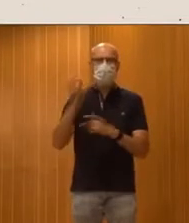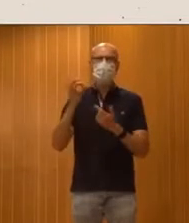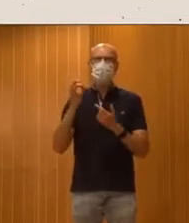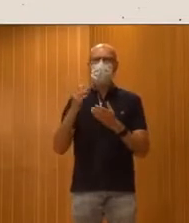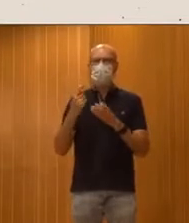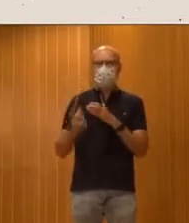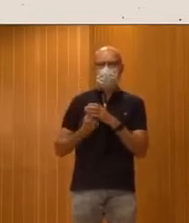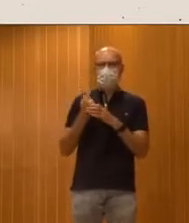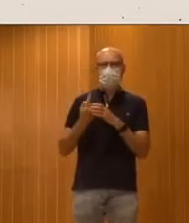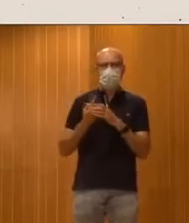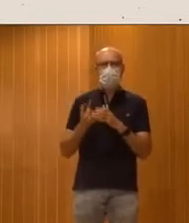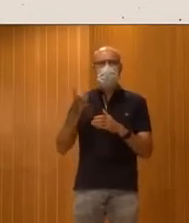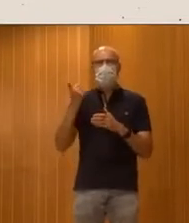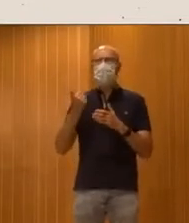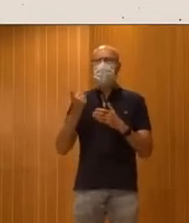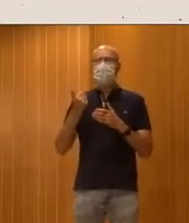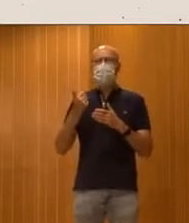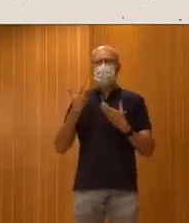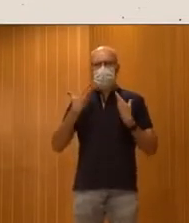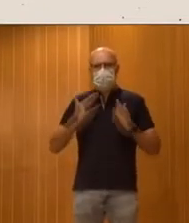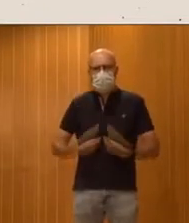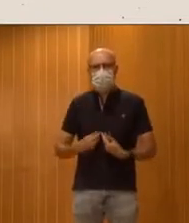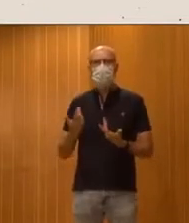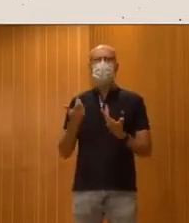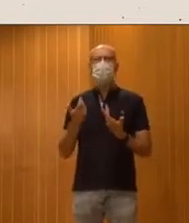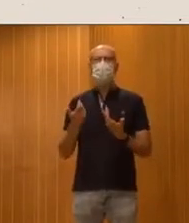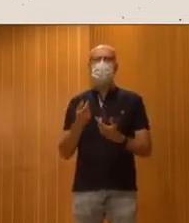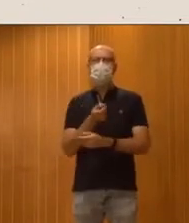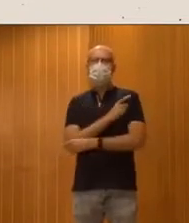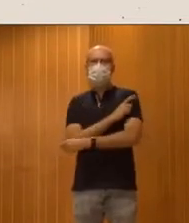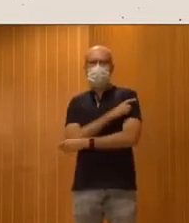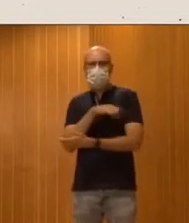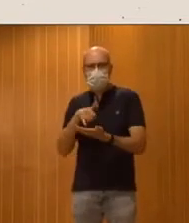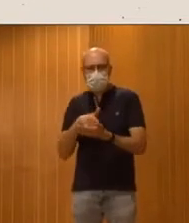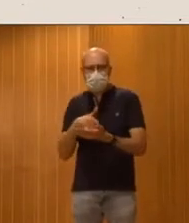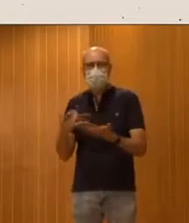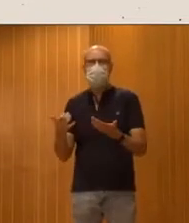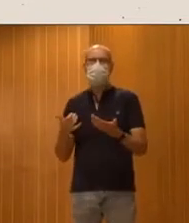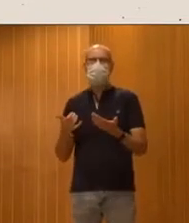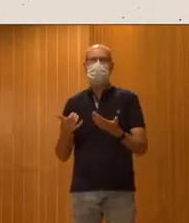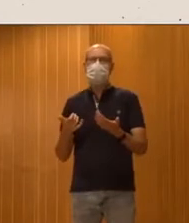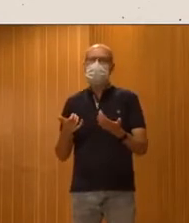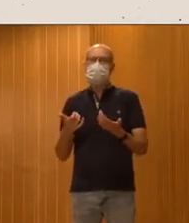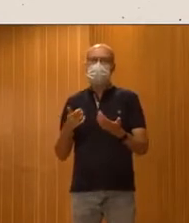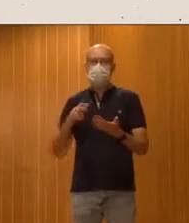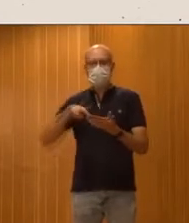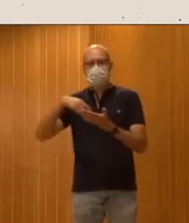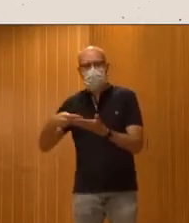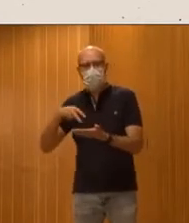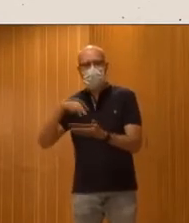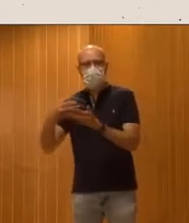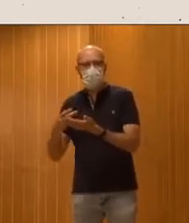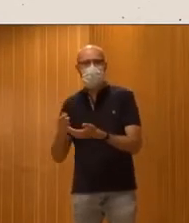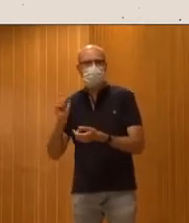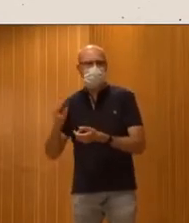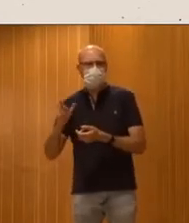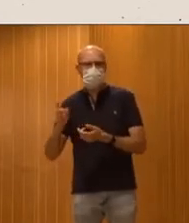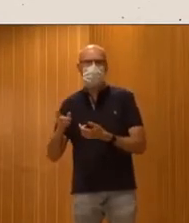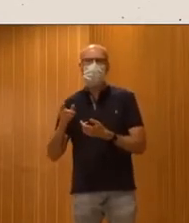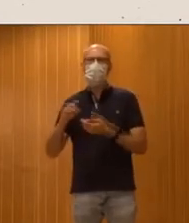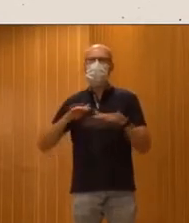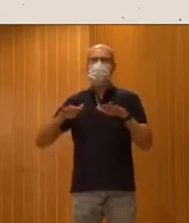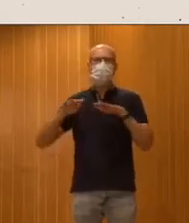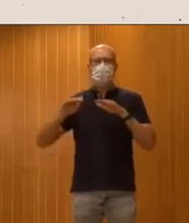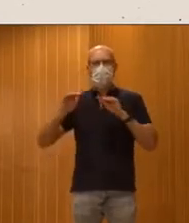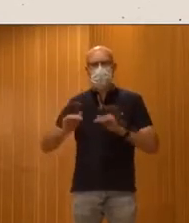el ostracismo, la depresión, la hipotensión ortostática, o sea, puedes tener más caídas, hay una pérdida